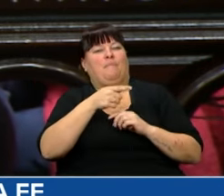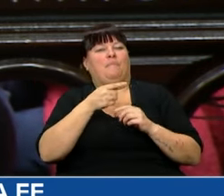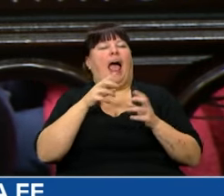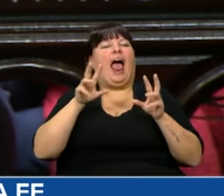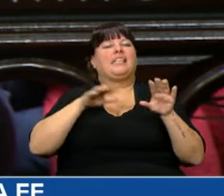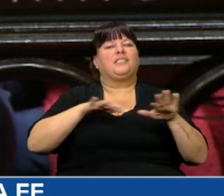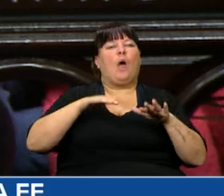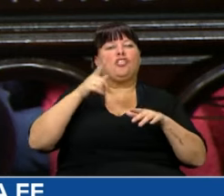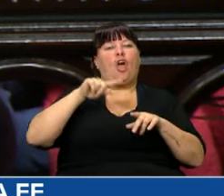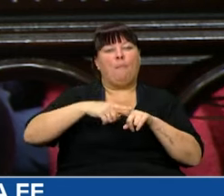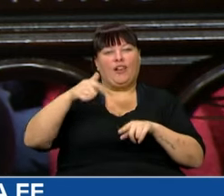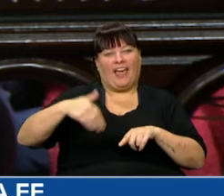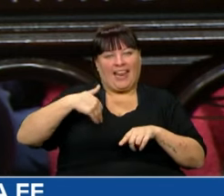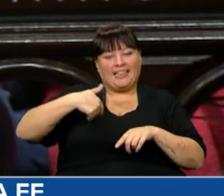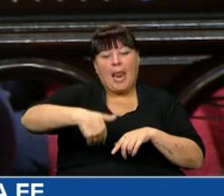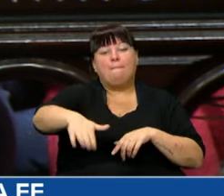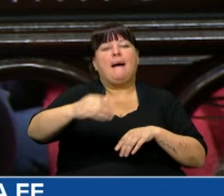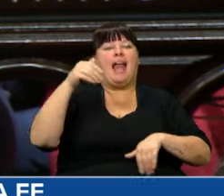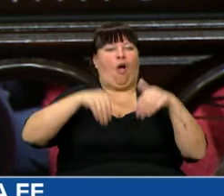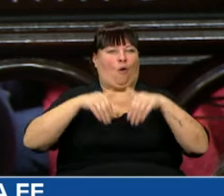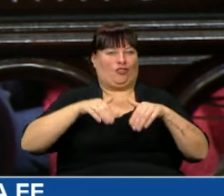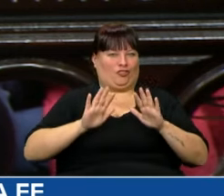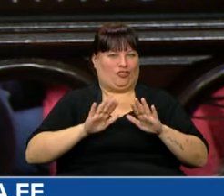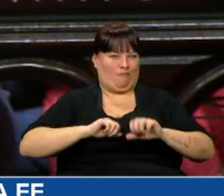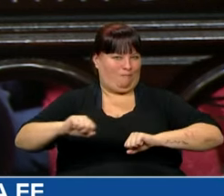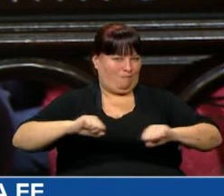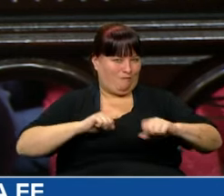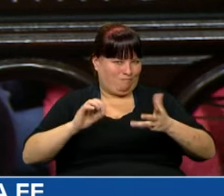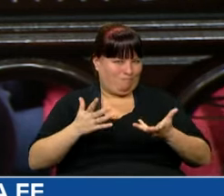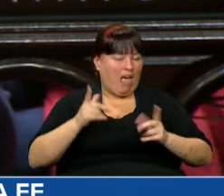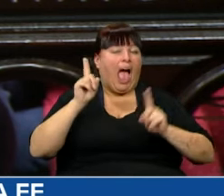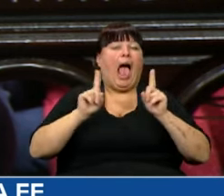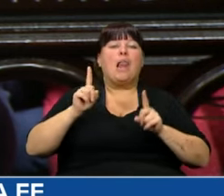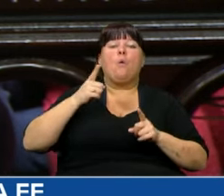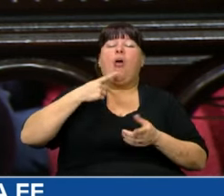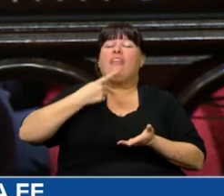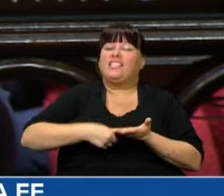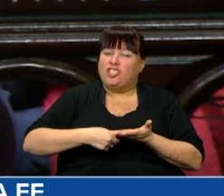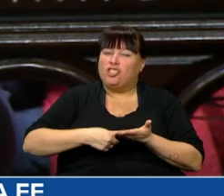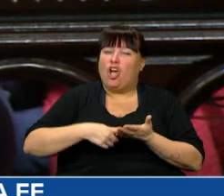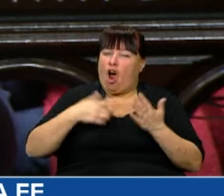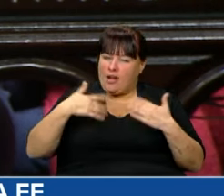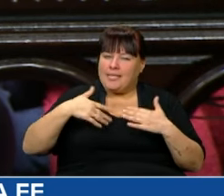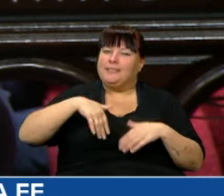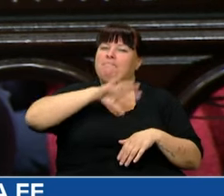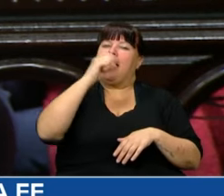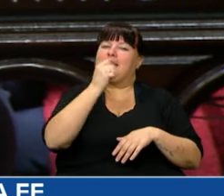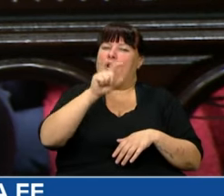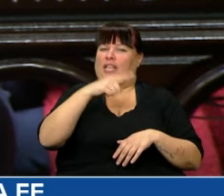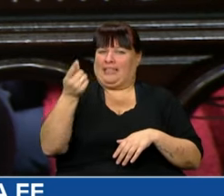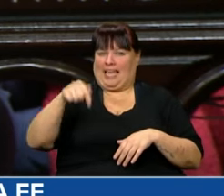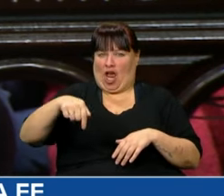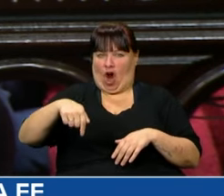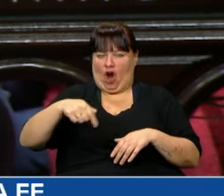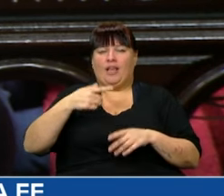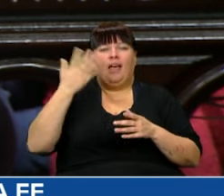clima político en el cual la Argentina va a las elecciones. Y hubo decisiones muchísimas más importantes que la que estamos